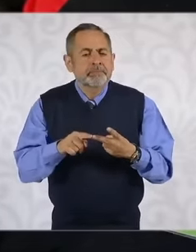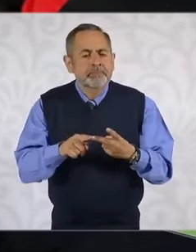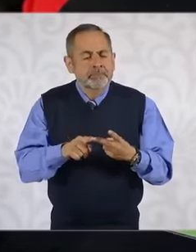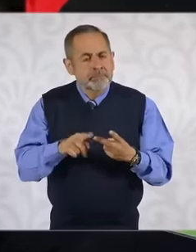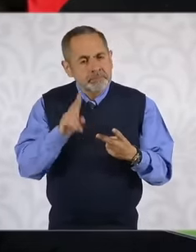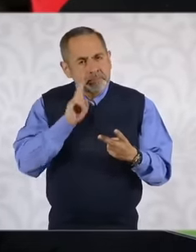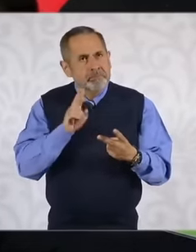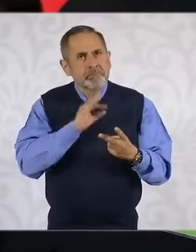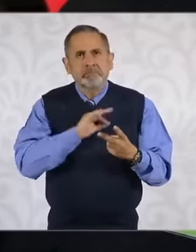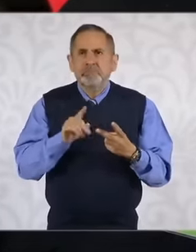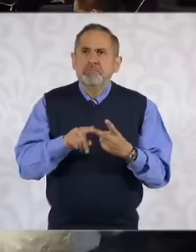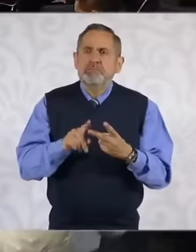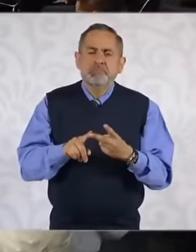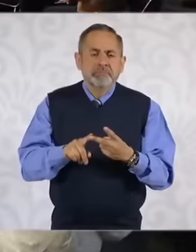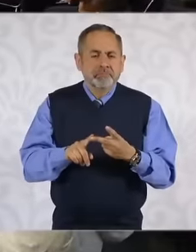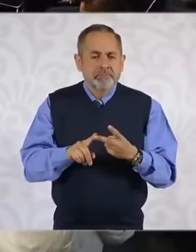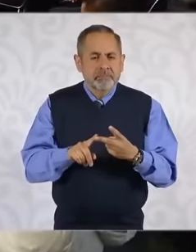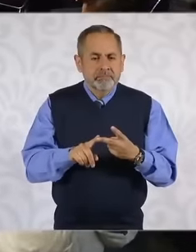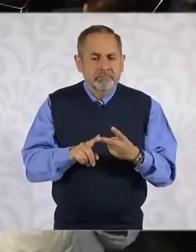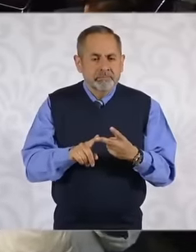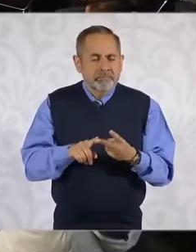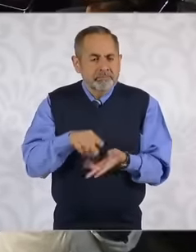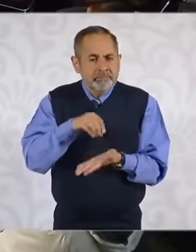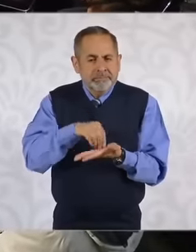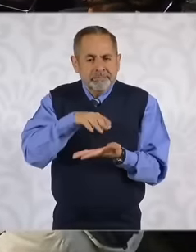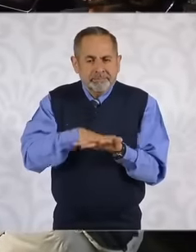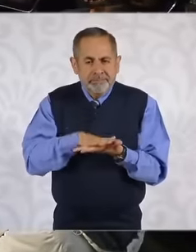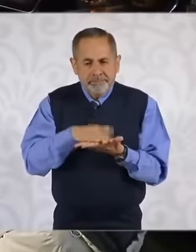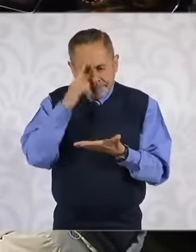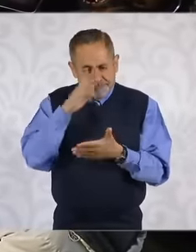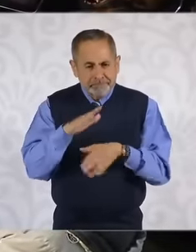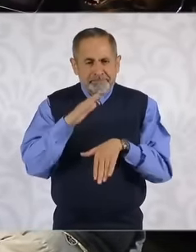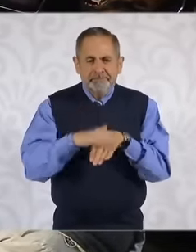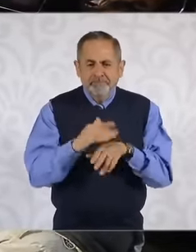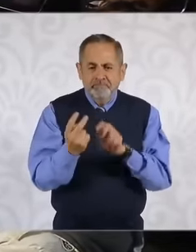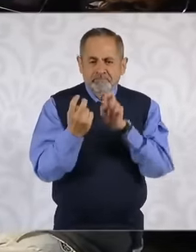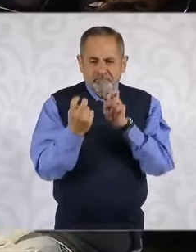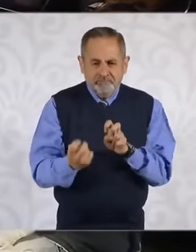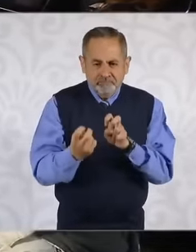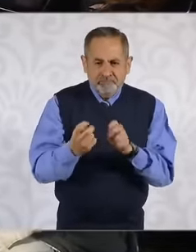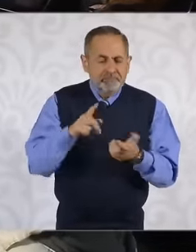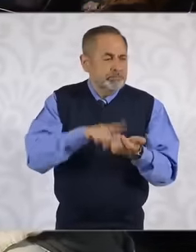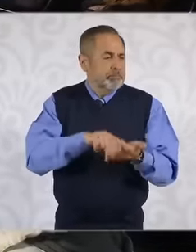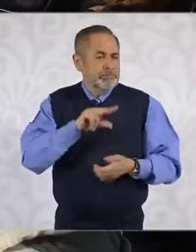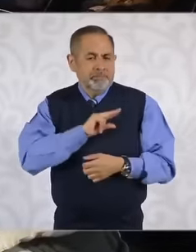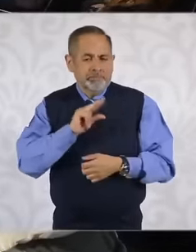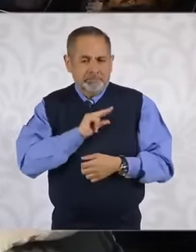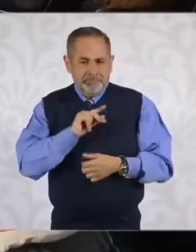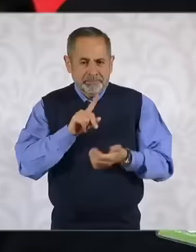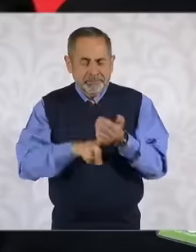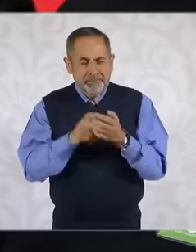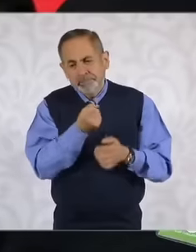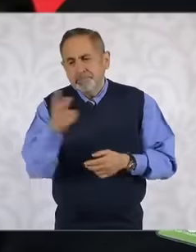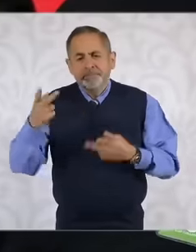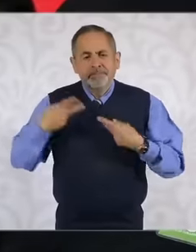poder hacer que las citas de especialidades en los hospitales de salud sean un poco más